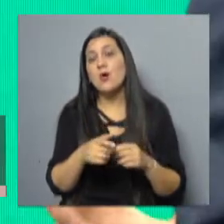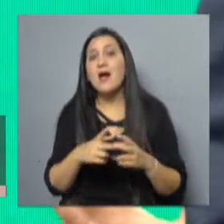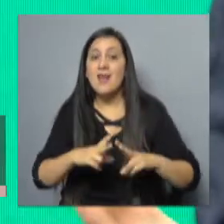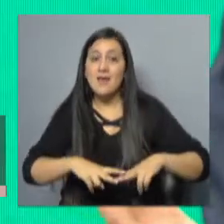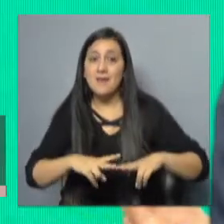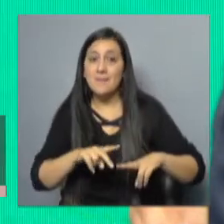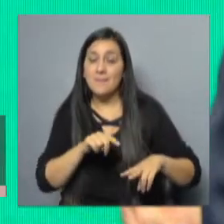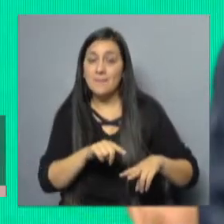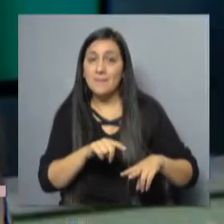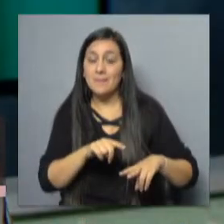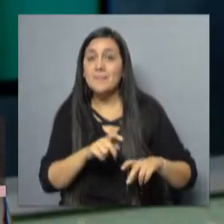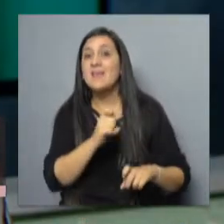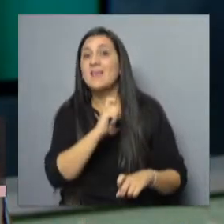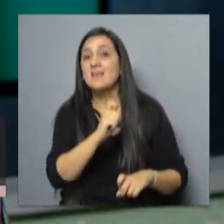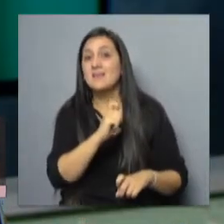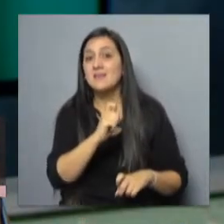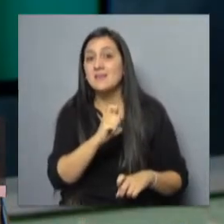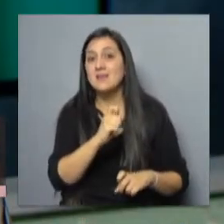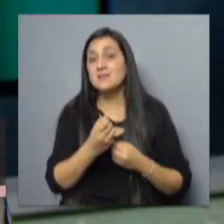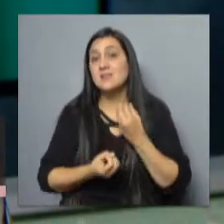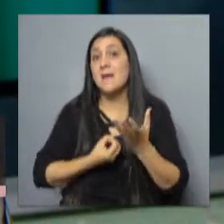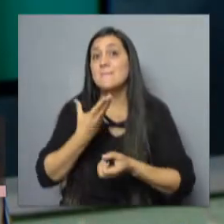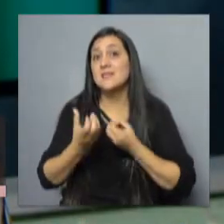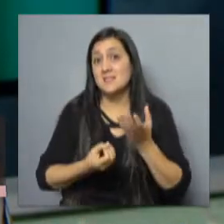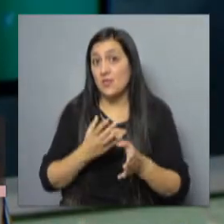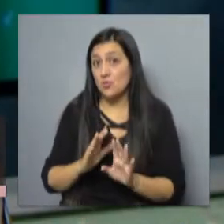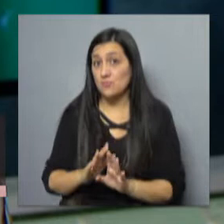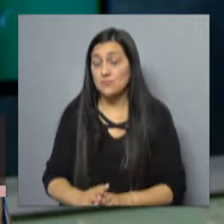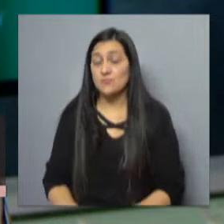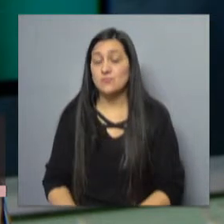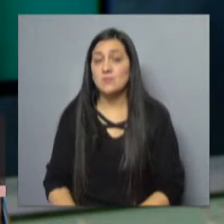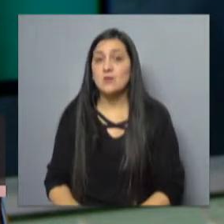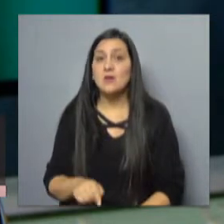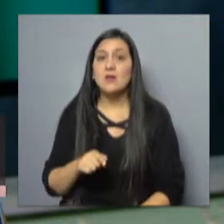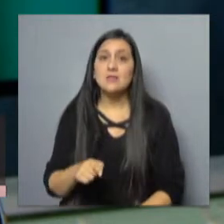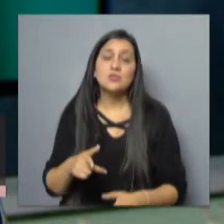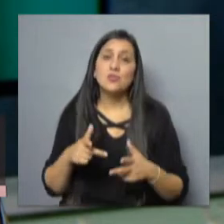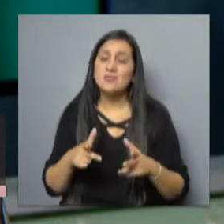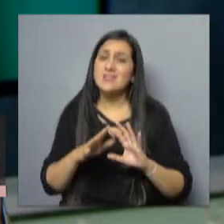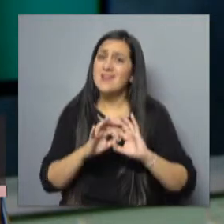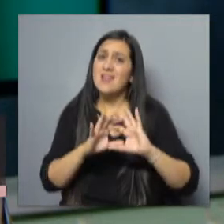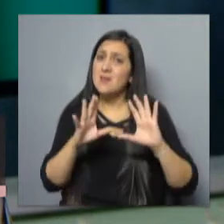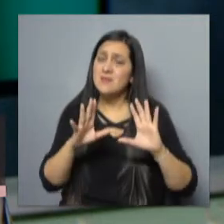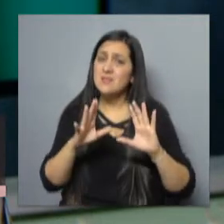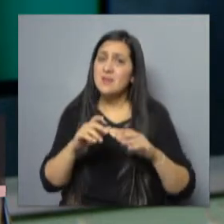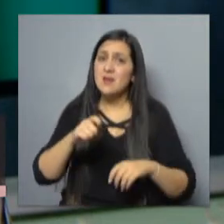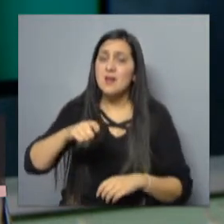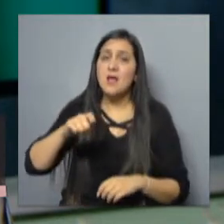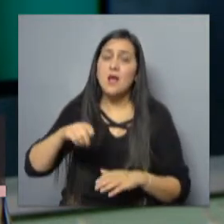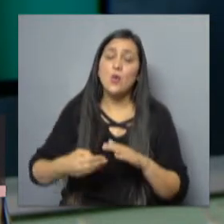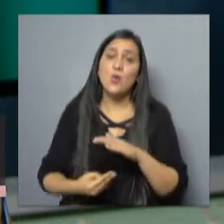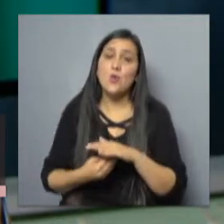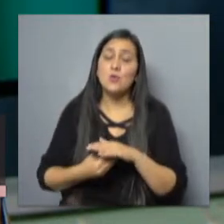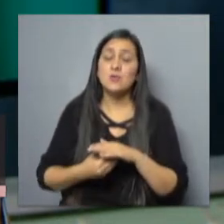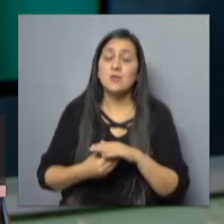investidura de quien se expresa de esa manera eso lo tiene dicho muy claramente la corte interamericana de derechos humanos